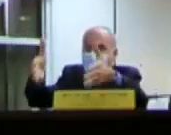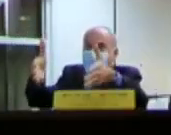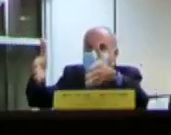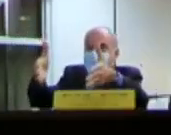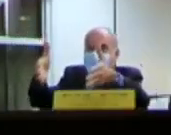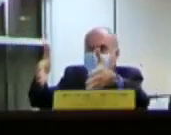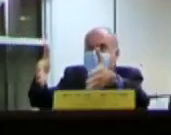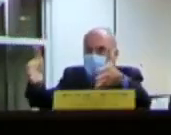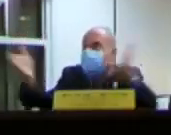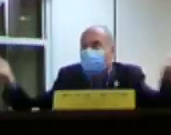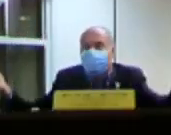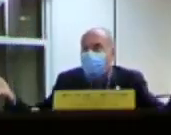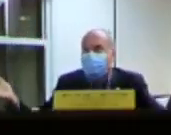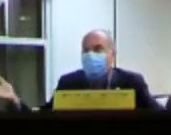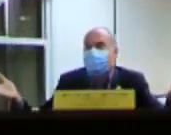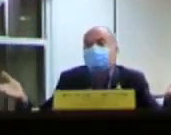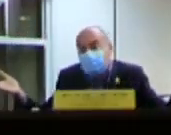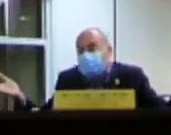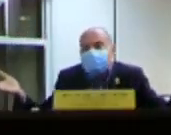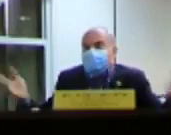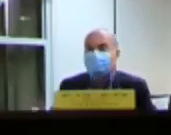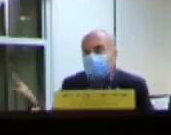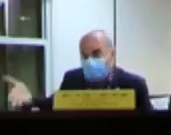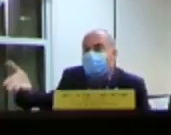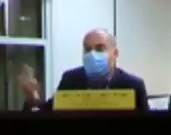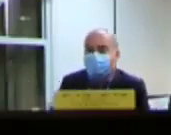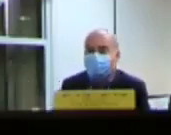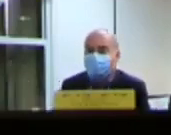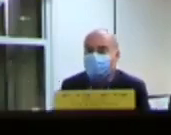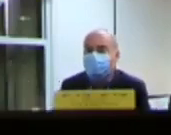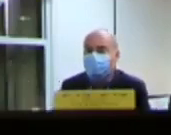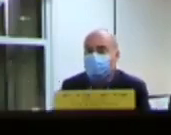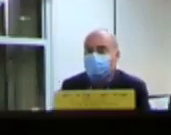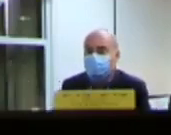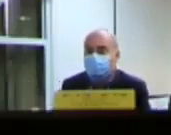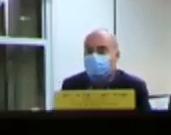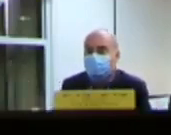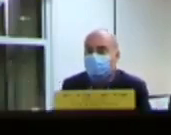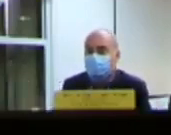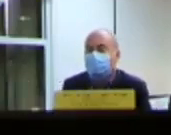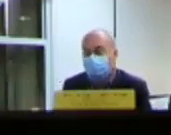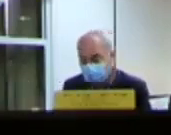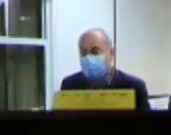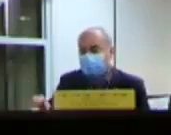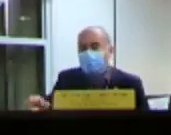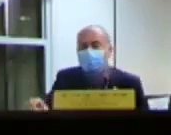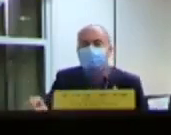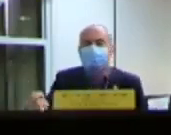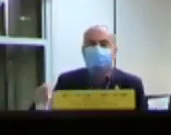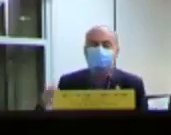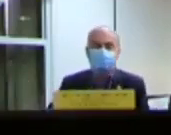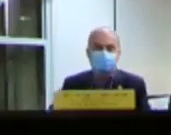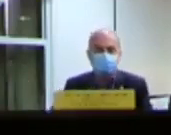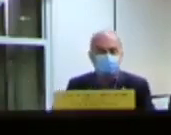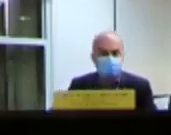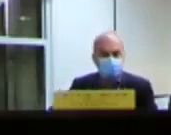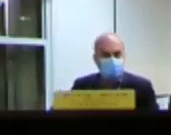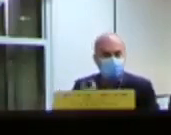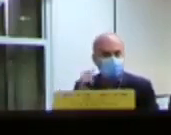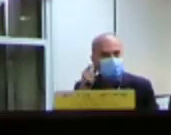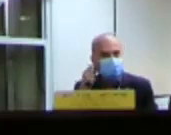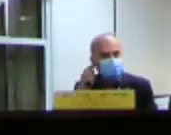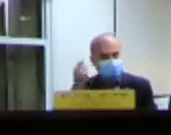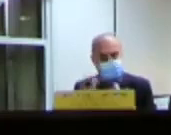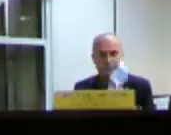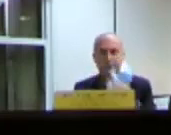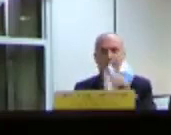quede parejo, que cree. Claro eso, porque si no... Pues, sí, pero vamos a llegar en el contexto financiero. Okay, gracias. Cuando